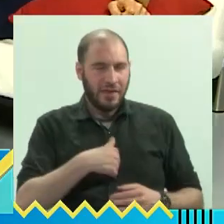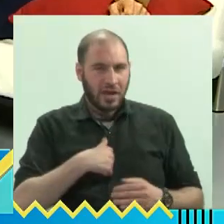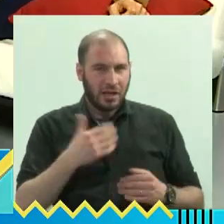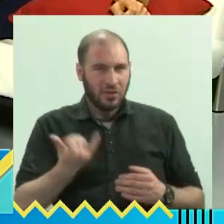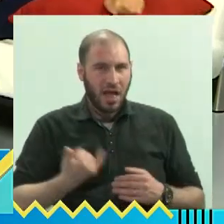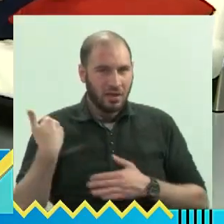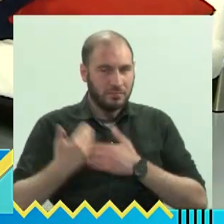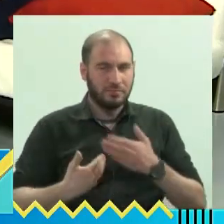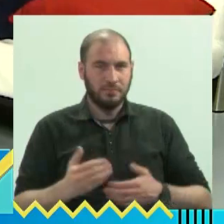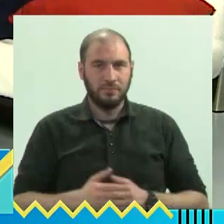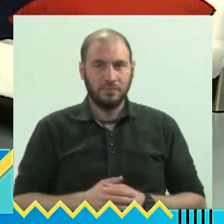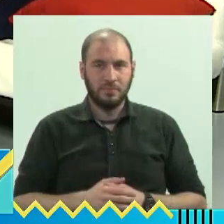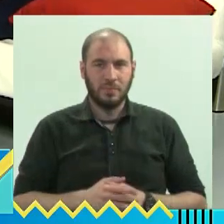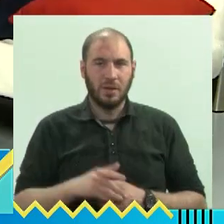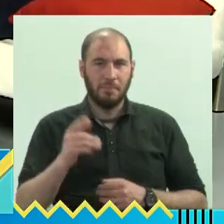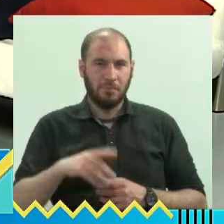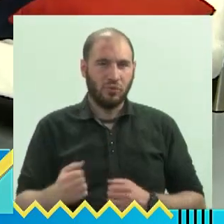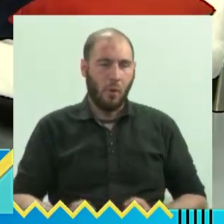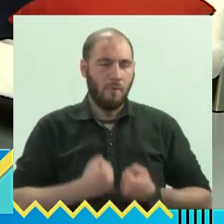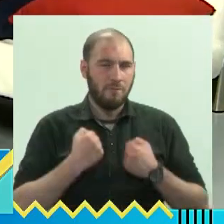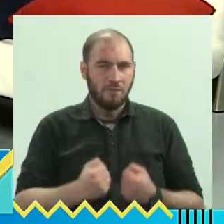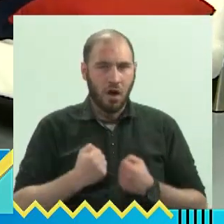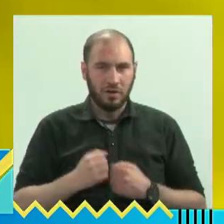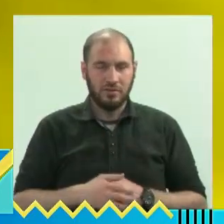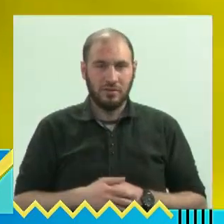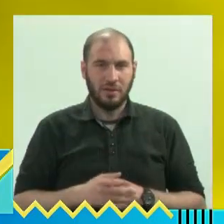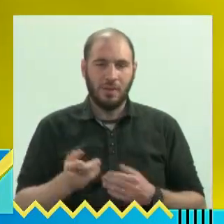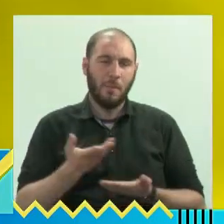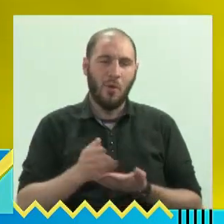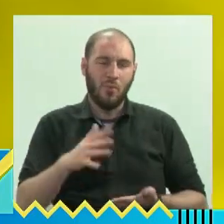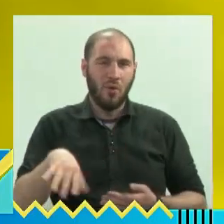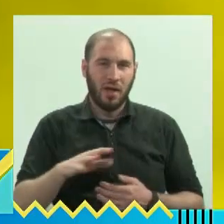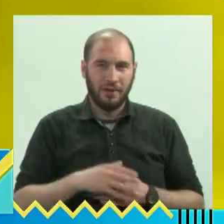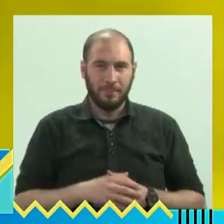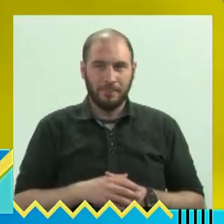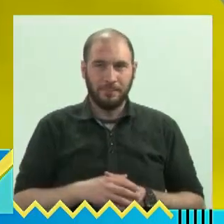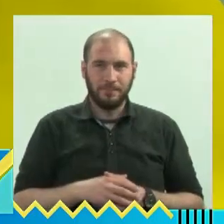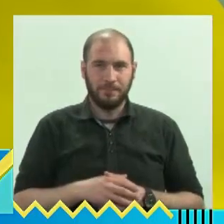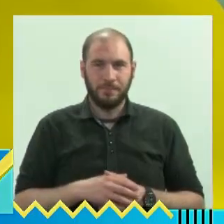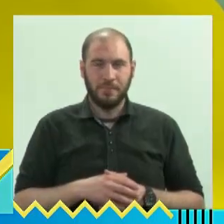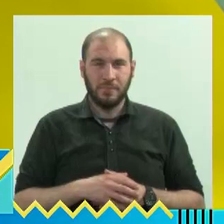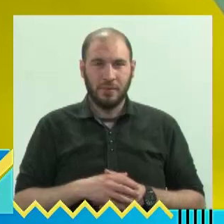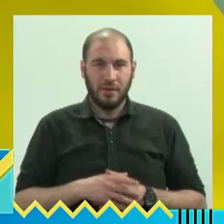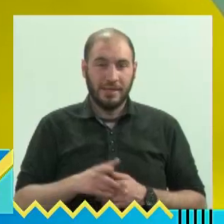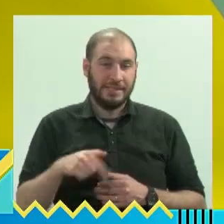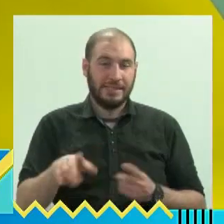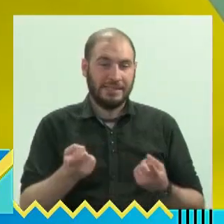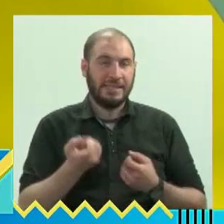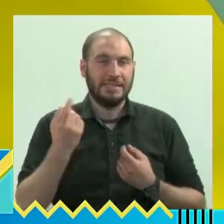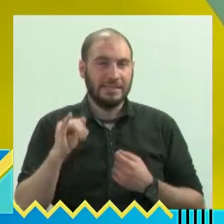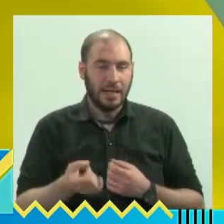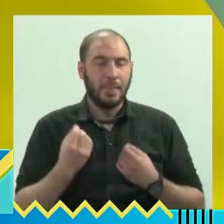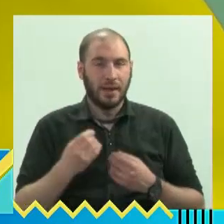digamos, con esos héroes, digamos, populares, que es necesario, ¿no? Para que